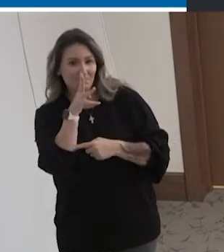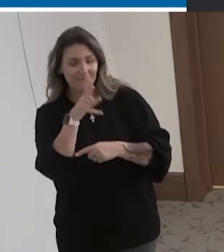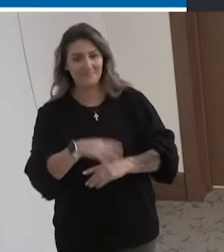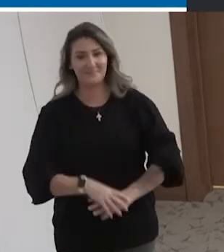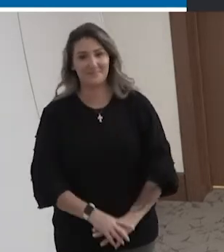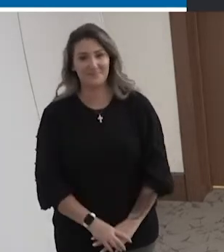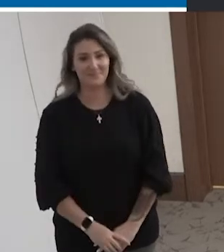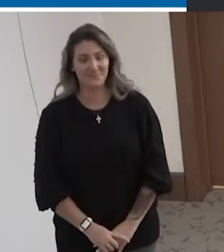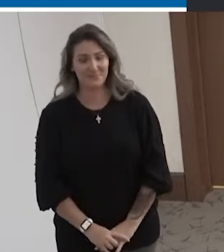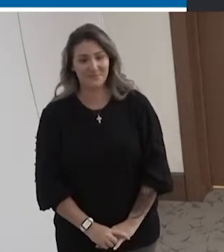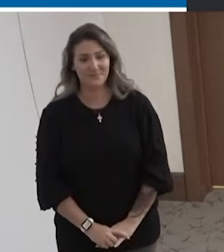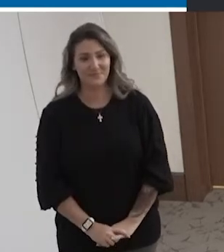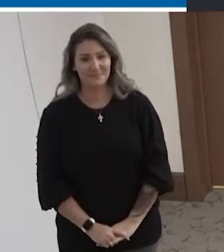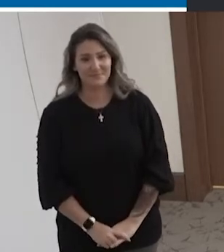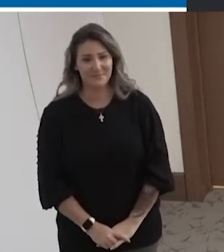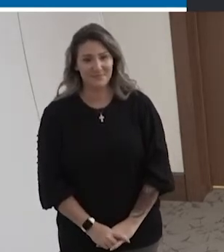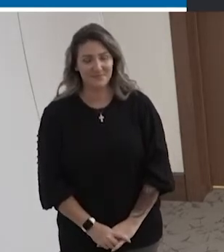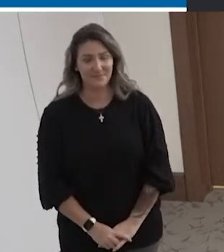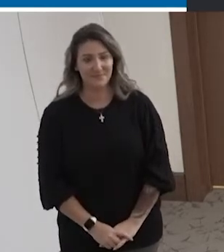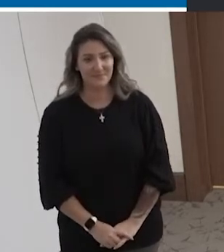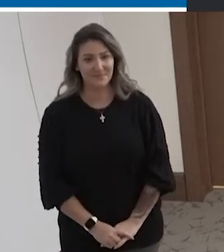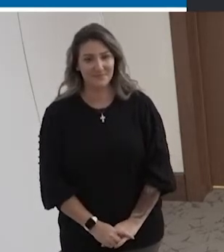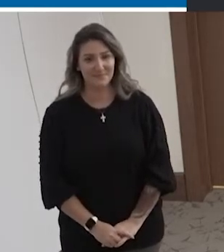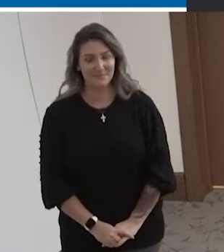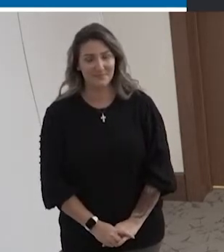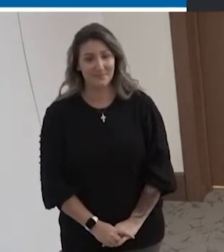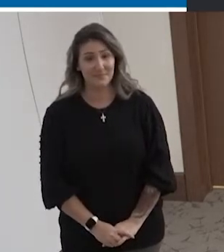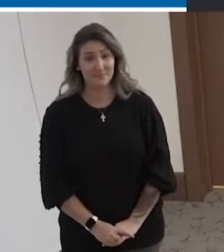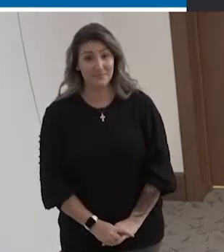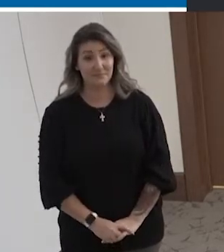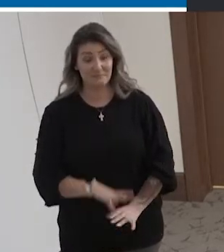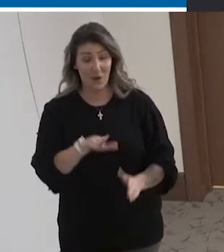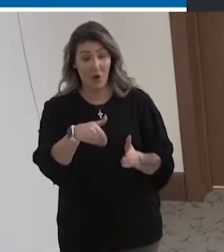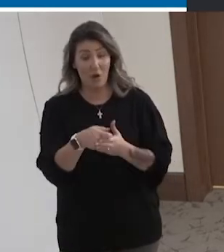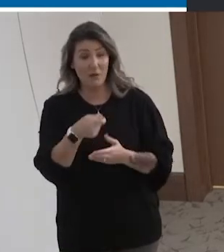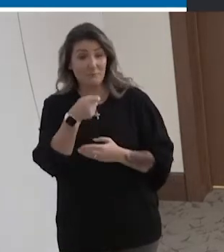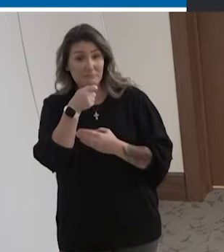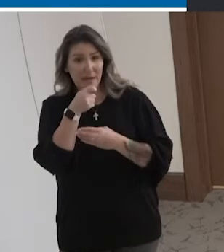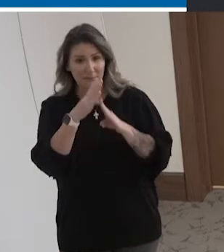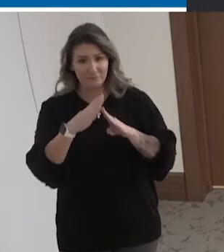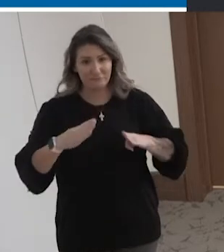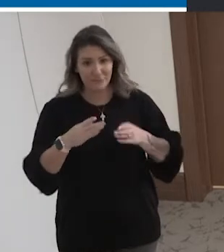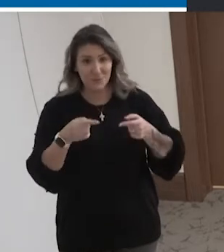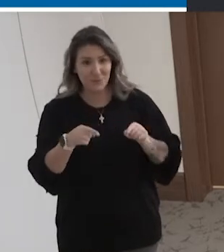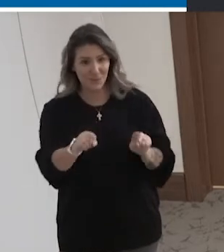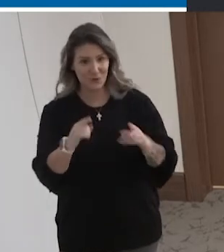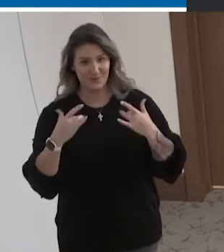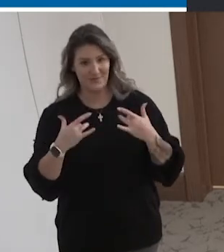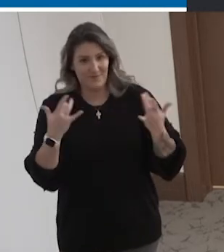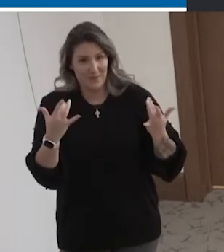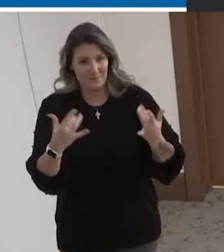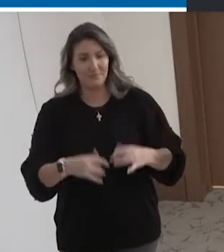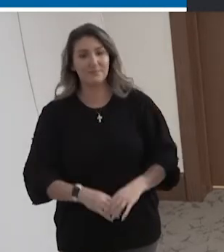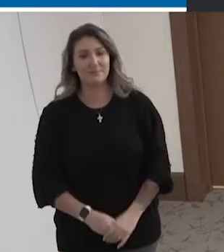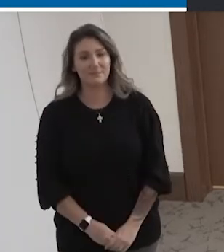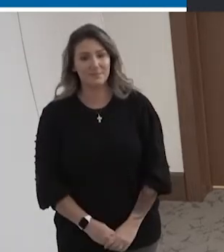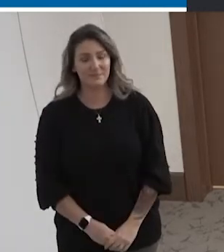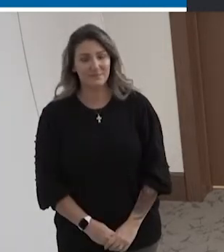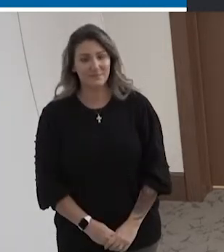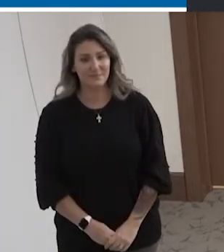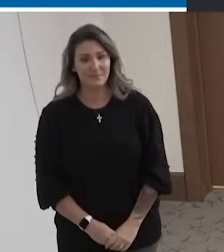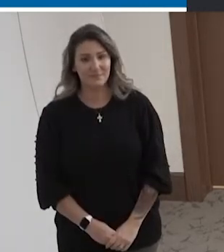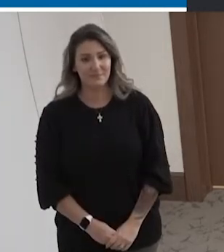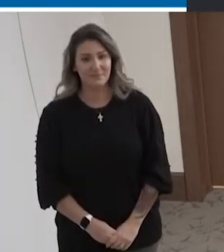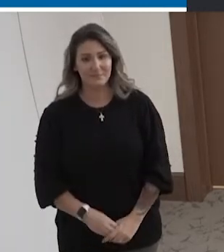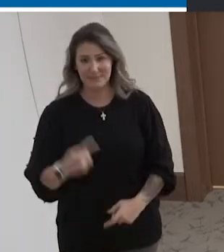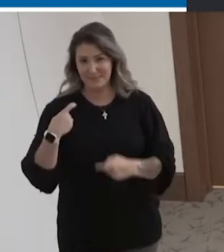importantes antes de comenzar. All mics are going to be muted during this event.